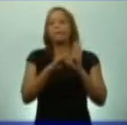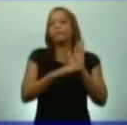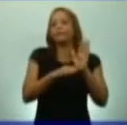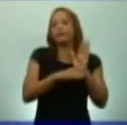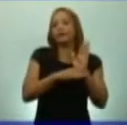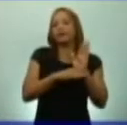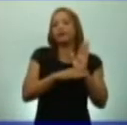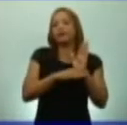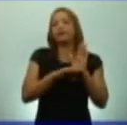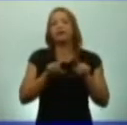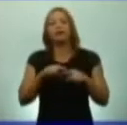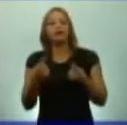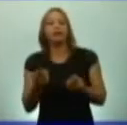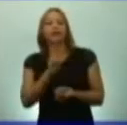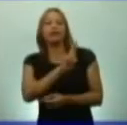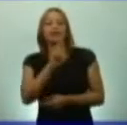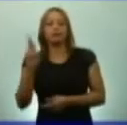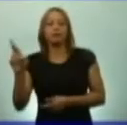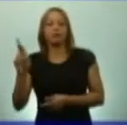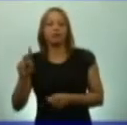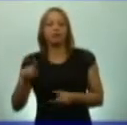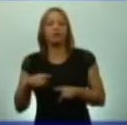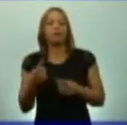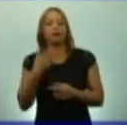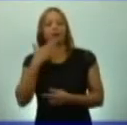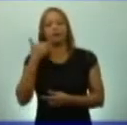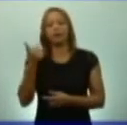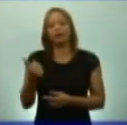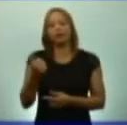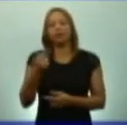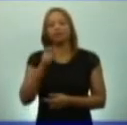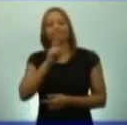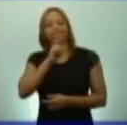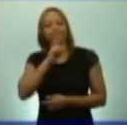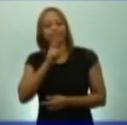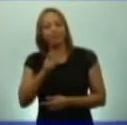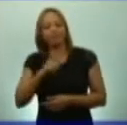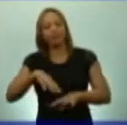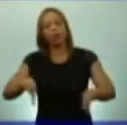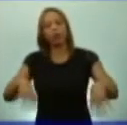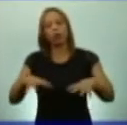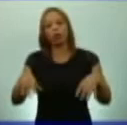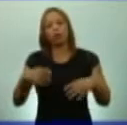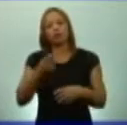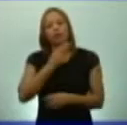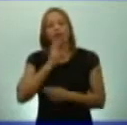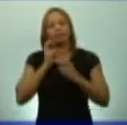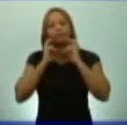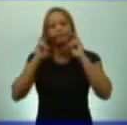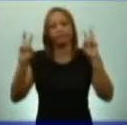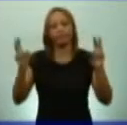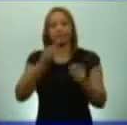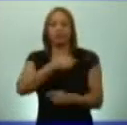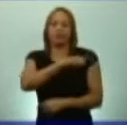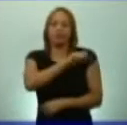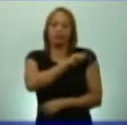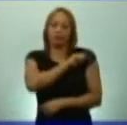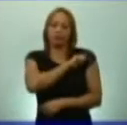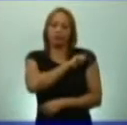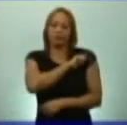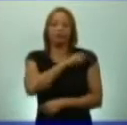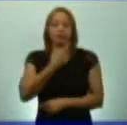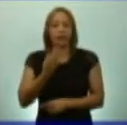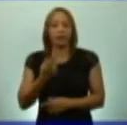la revolución para mejorar las difíciles condiciones de vida de nuestro pueblo, poniendo en